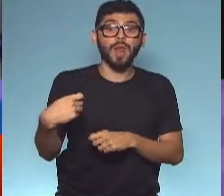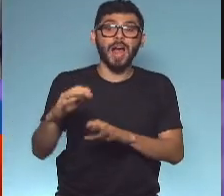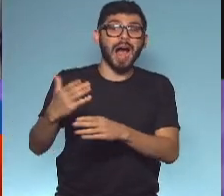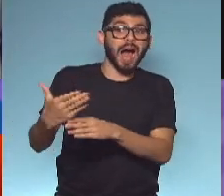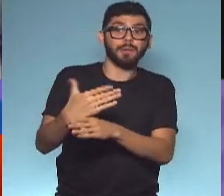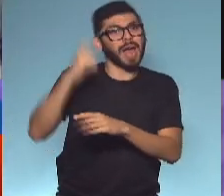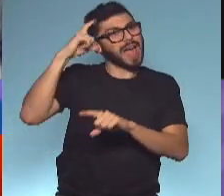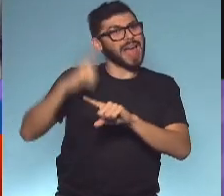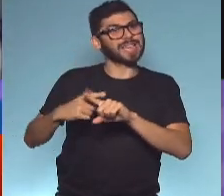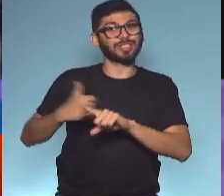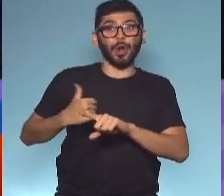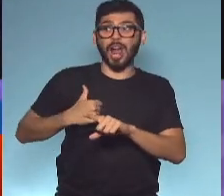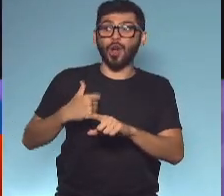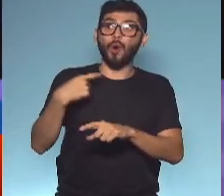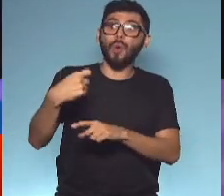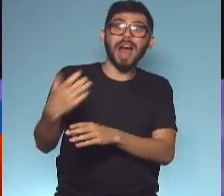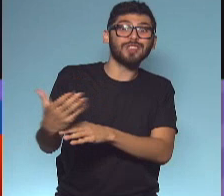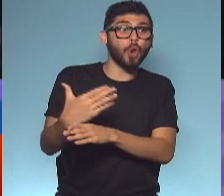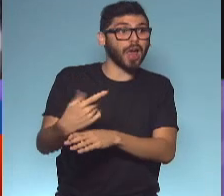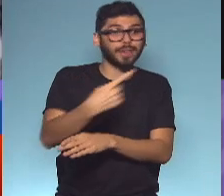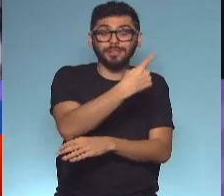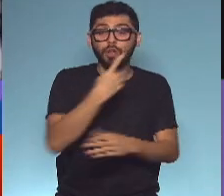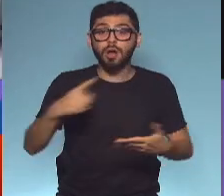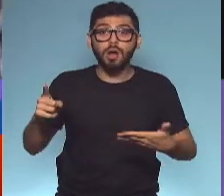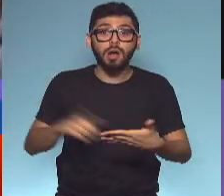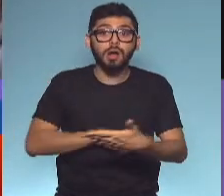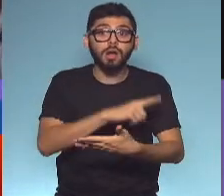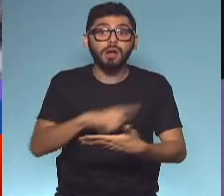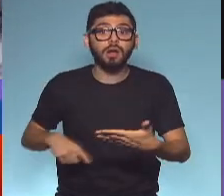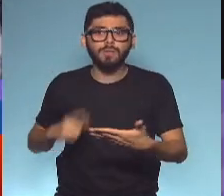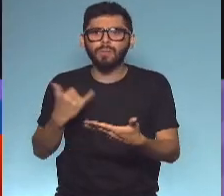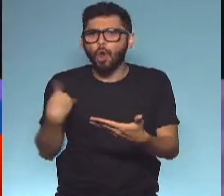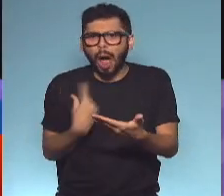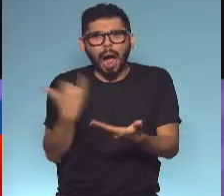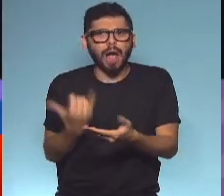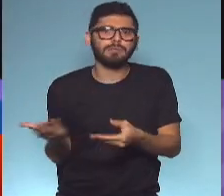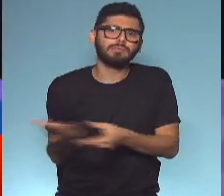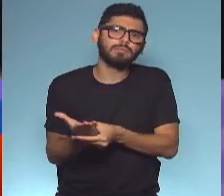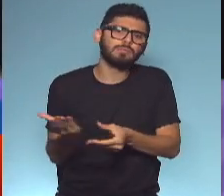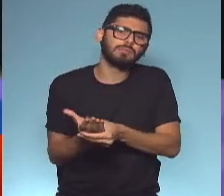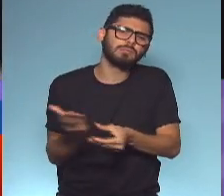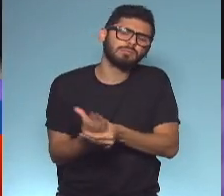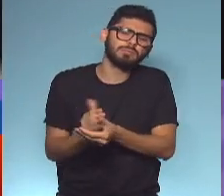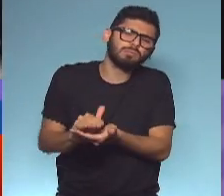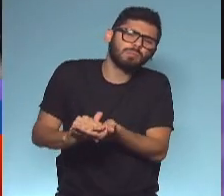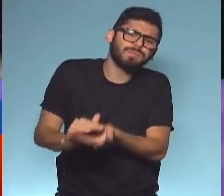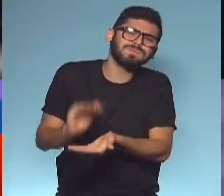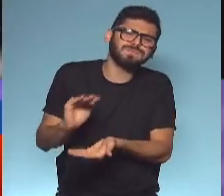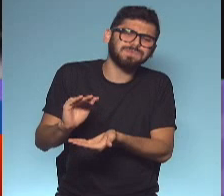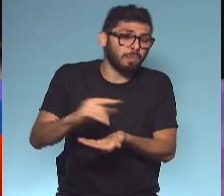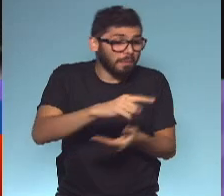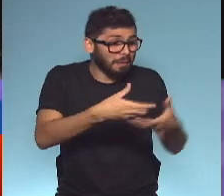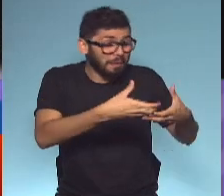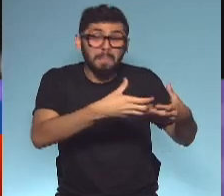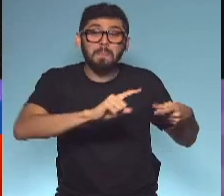los excombatientes de Malvinas. Entonces, tenemos infinidad de argumentaciones en decir que acá hay una política, un espacio